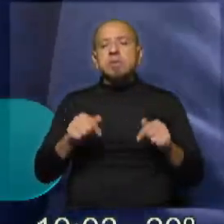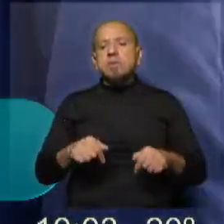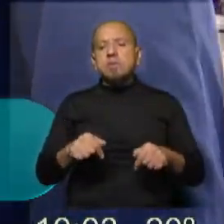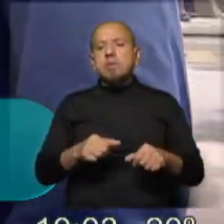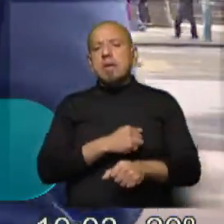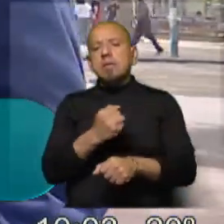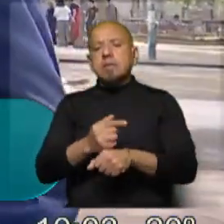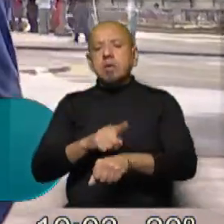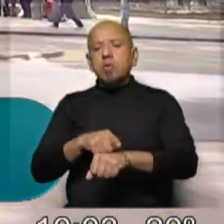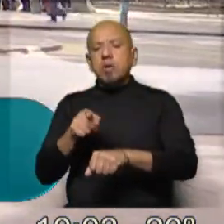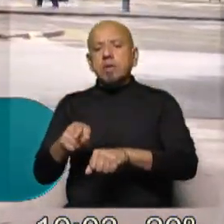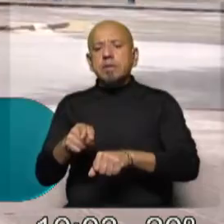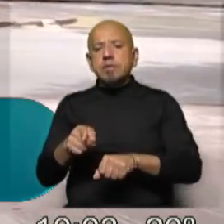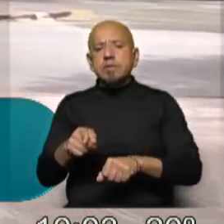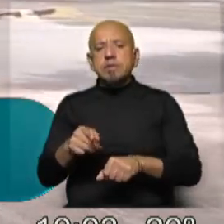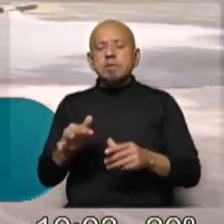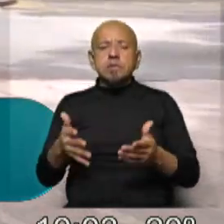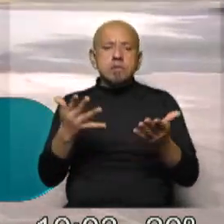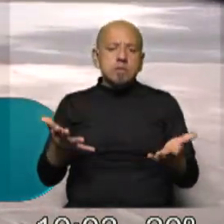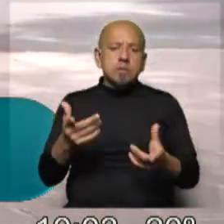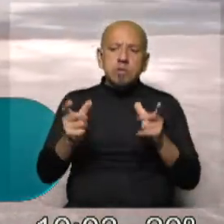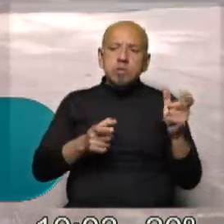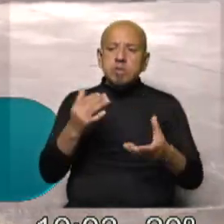que las personas que crucen, que quieran